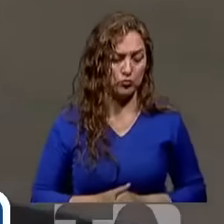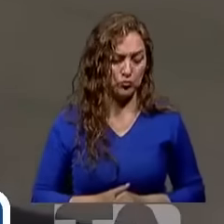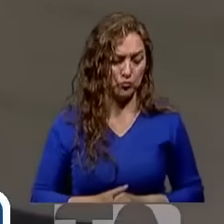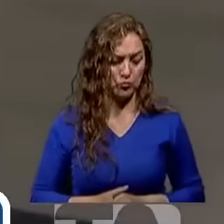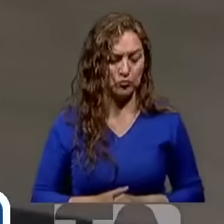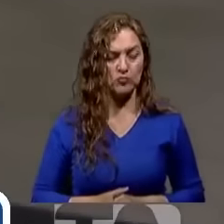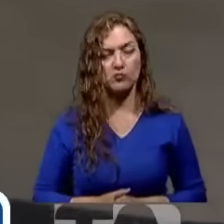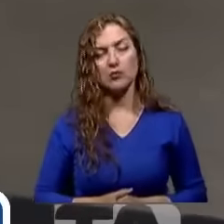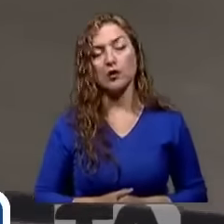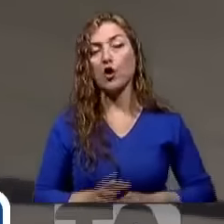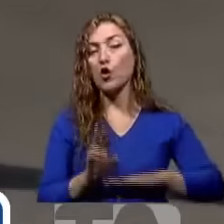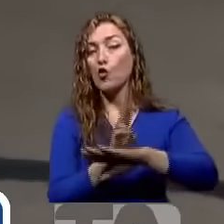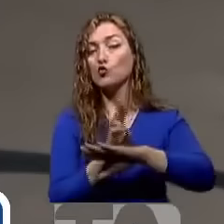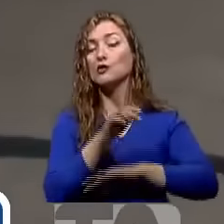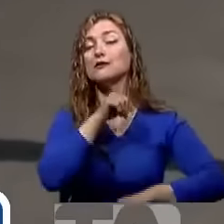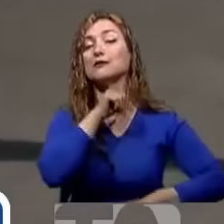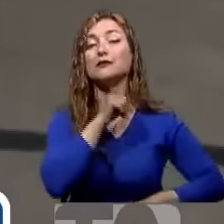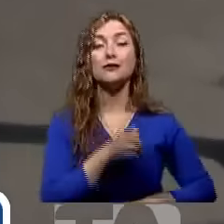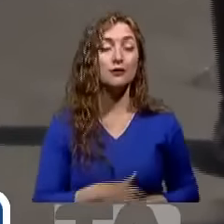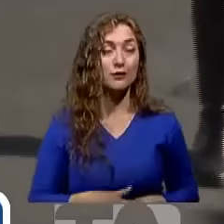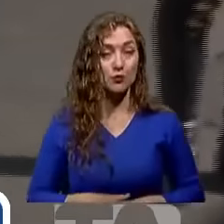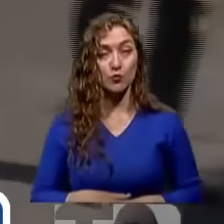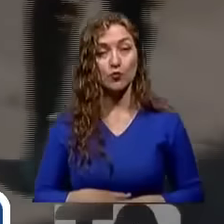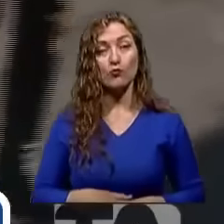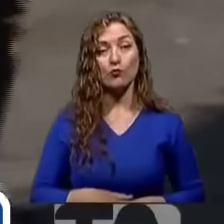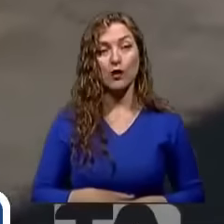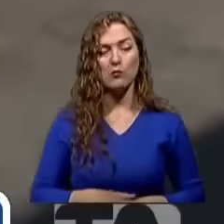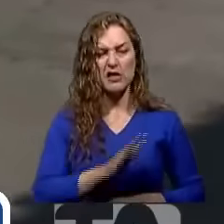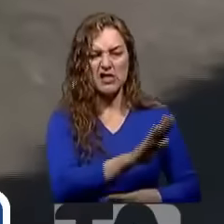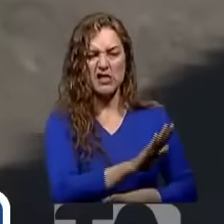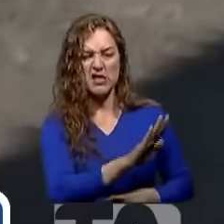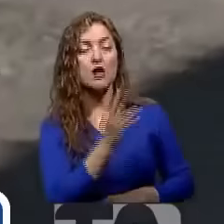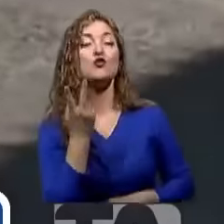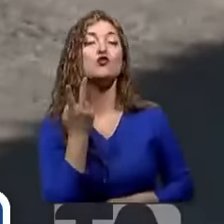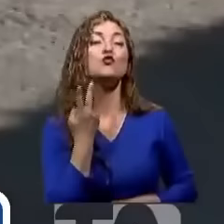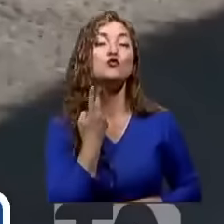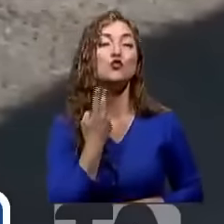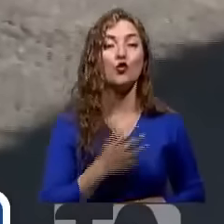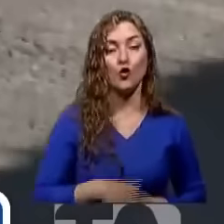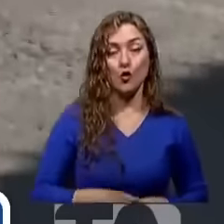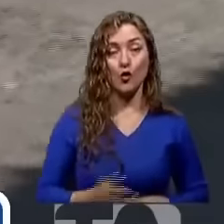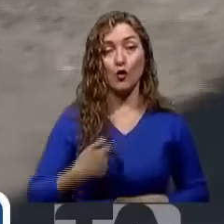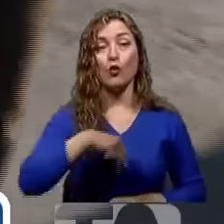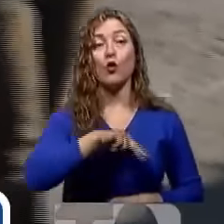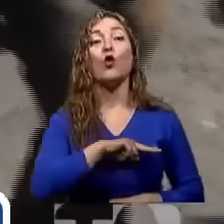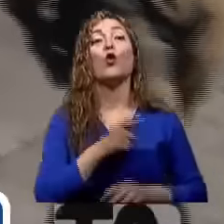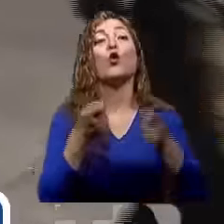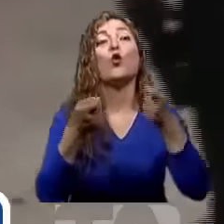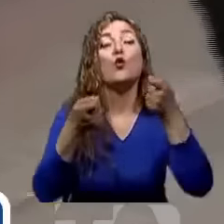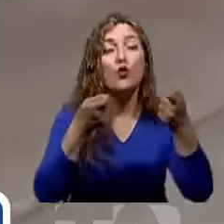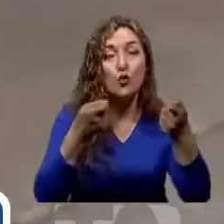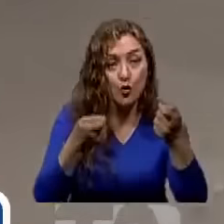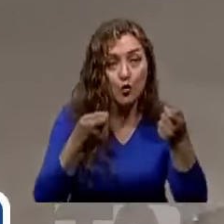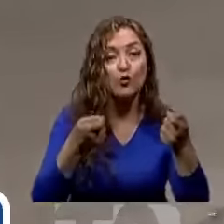que son las que utilizan los delincuentes para amedrentar a las víctimas. Nosotros tenemos un operativo